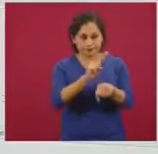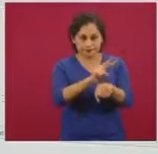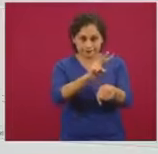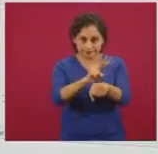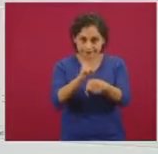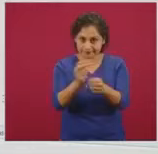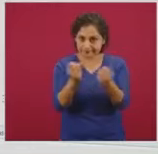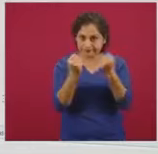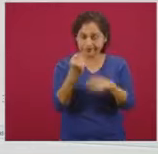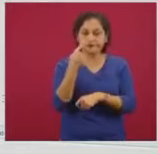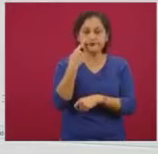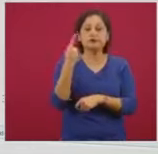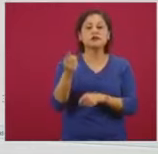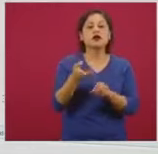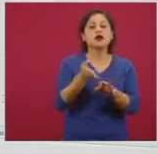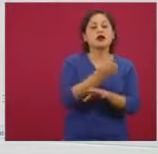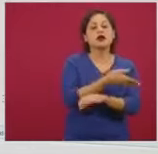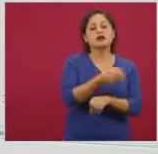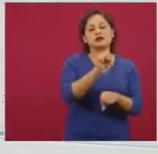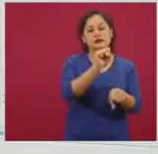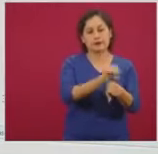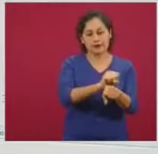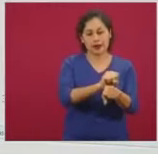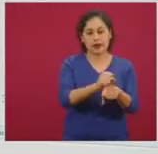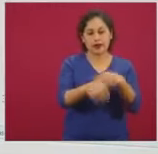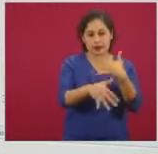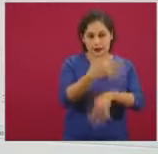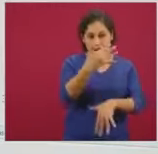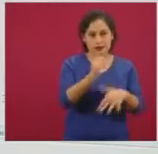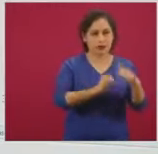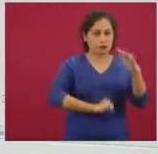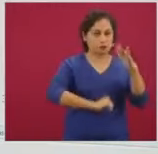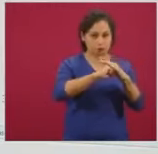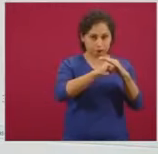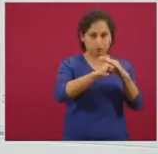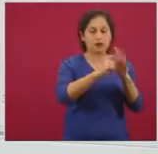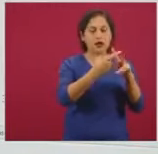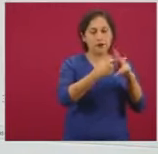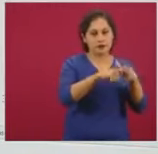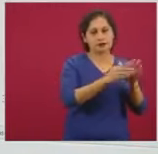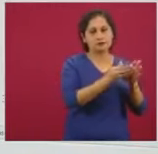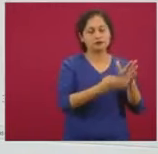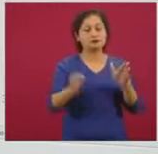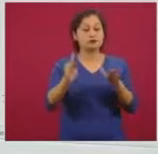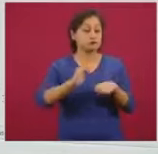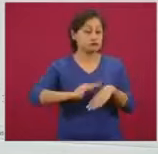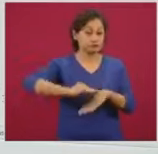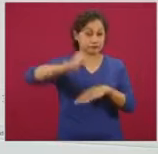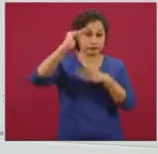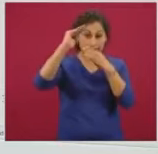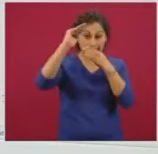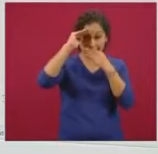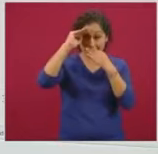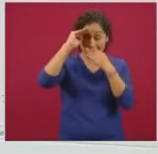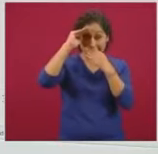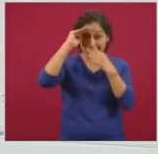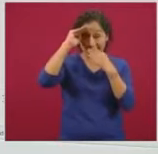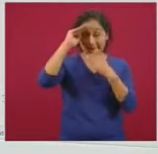su inicio de exceso de mortalidad más o menos en la semana 15, después tuvo un pico importante, después de haber llegado a un pico bajado, tuvo un